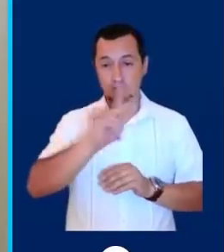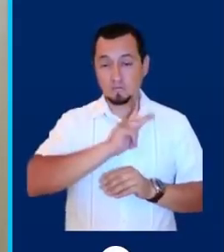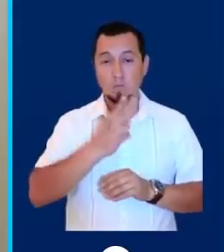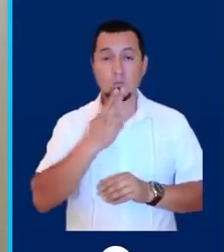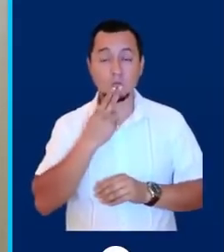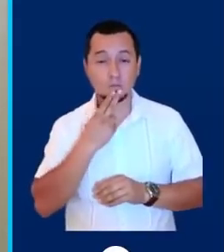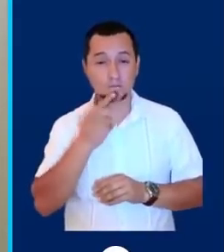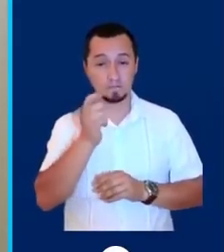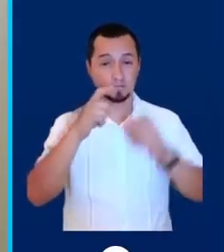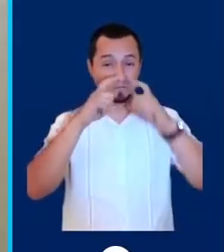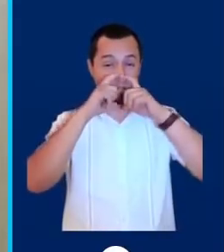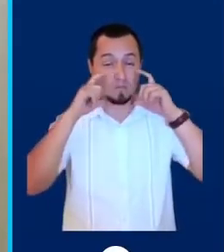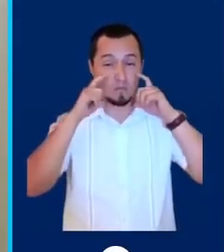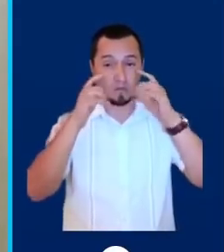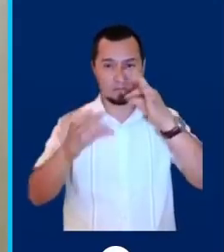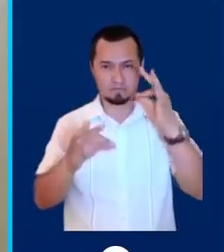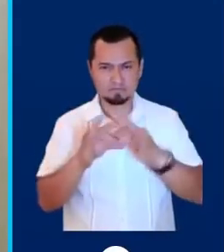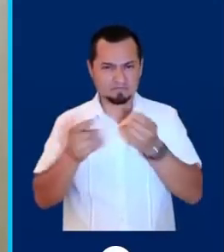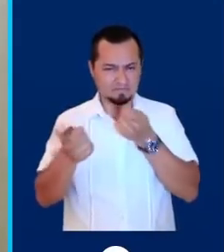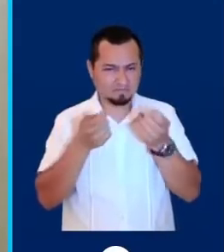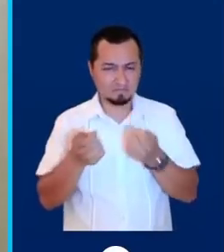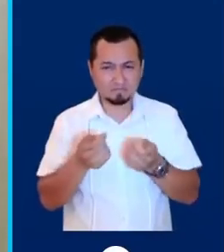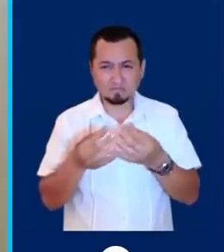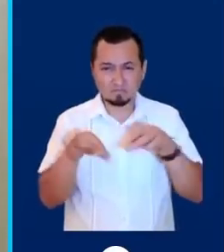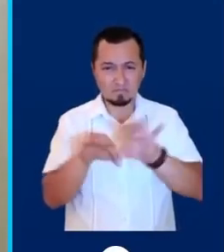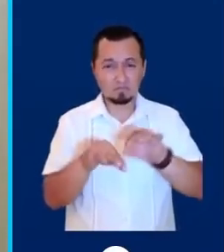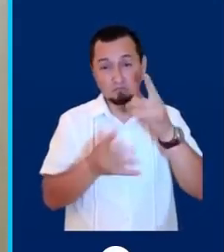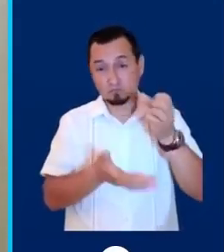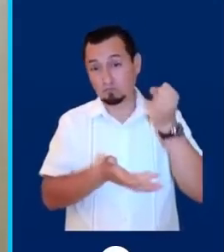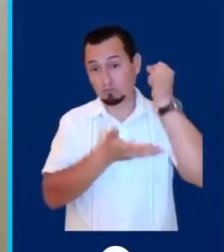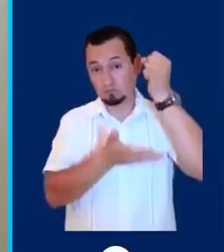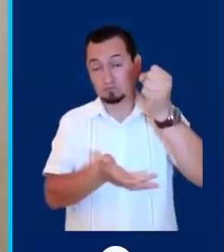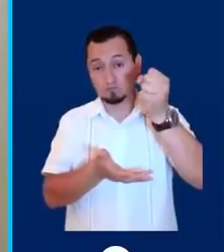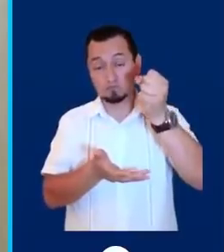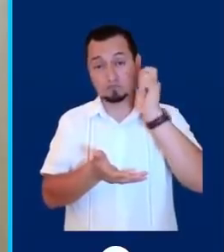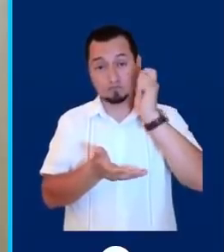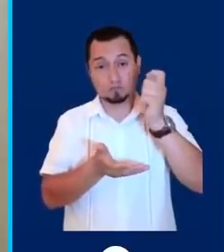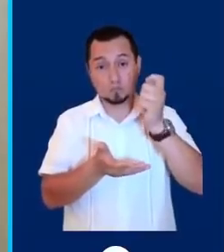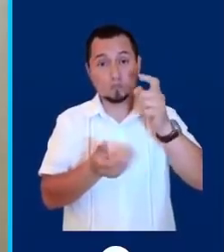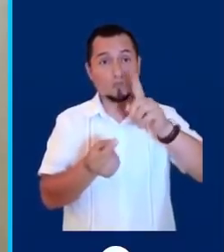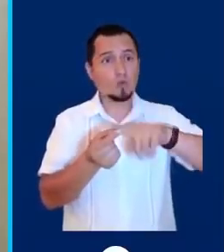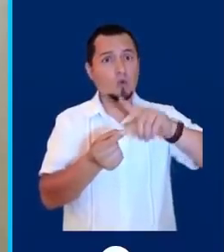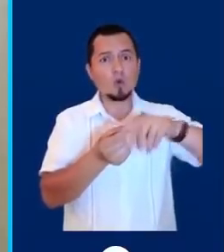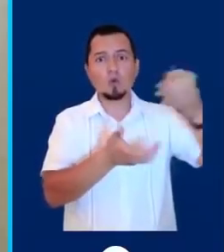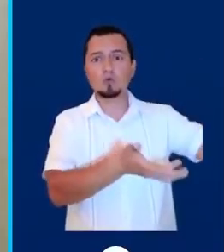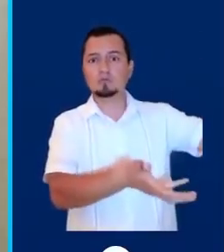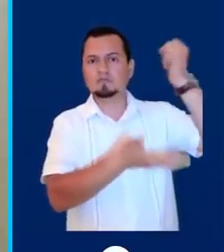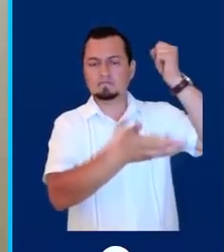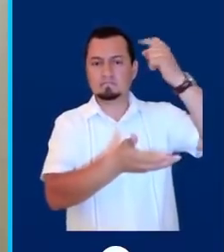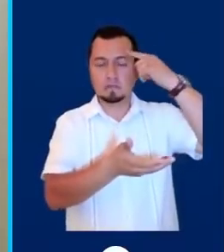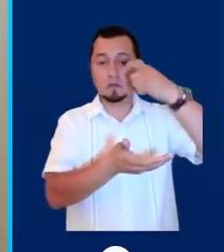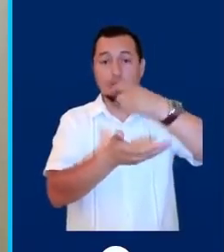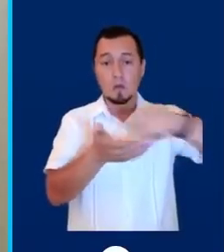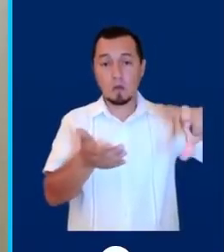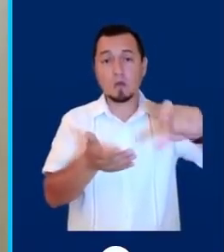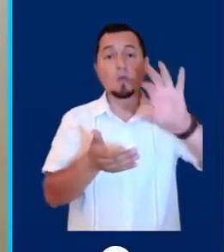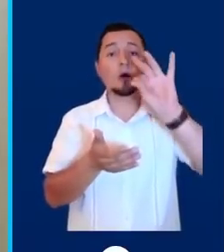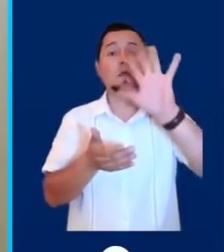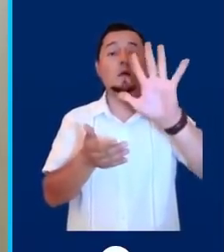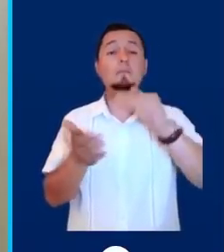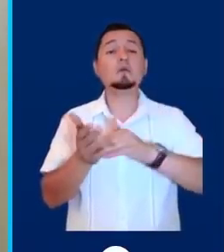correcto y generalizado de cubrebocas. Hemos hecho un esfuerzo económico por economías en otros aspectos para poder comprar